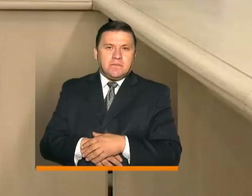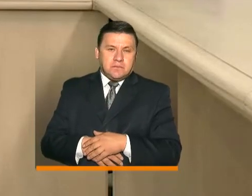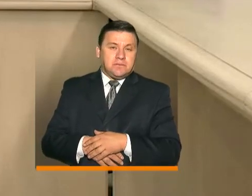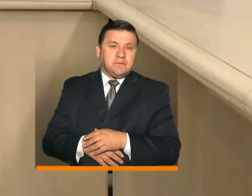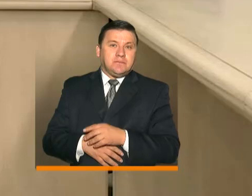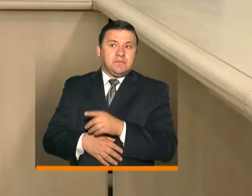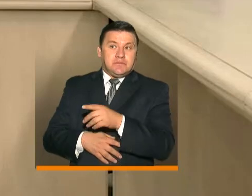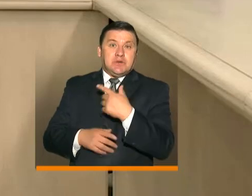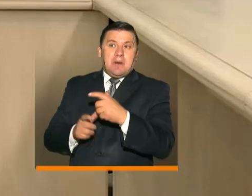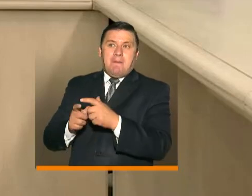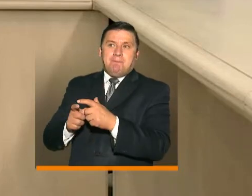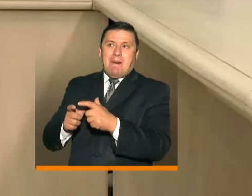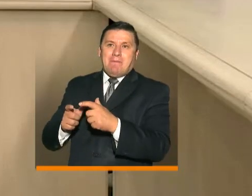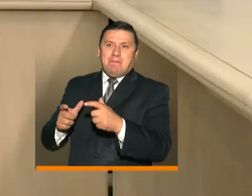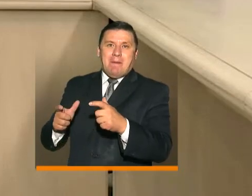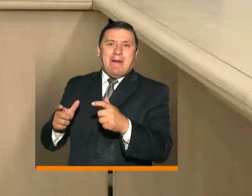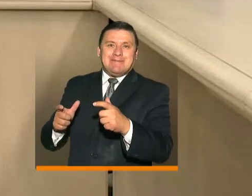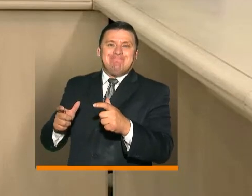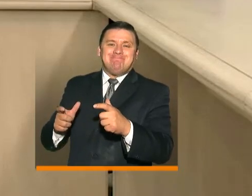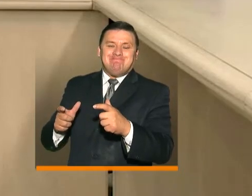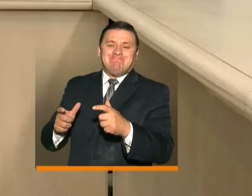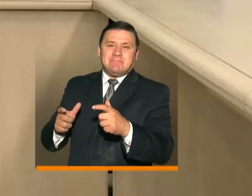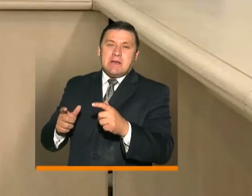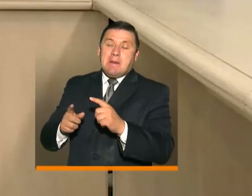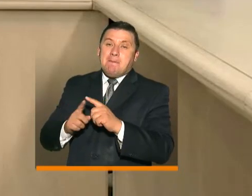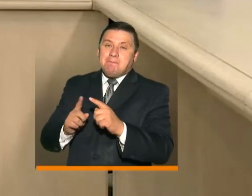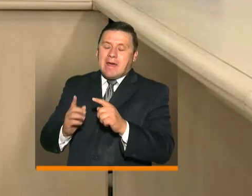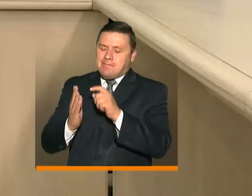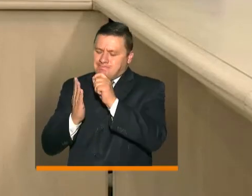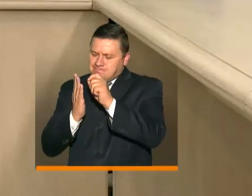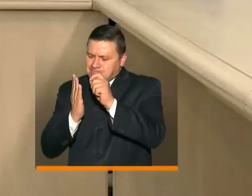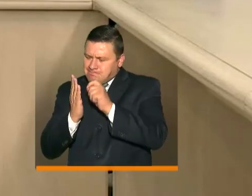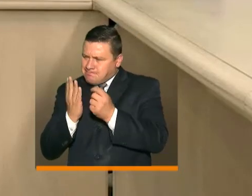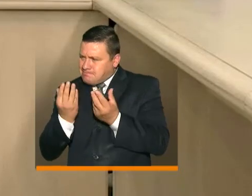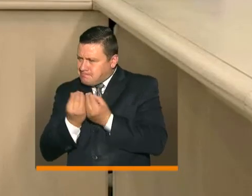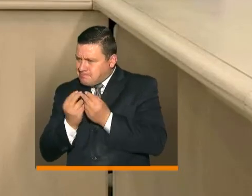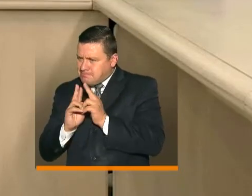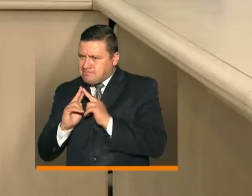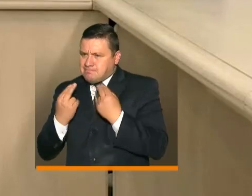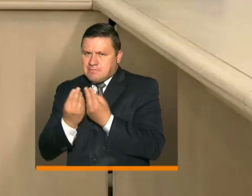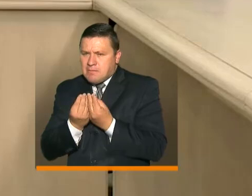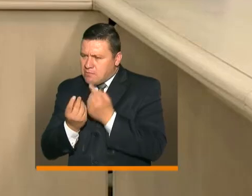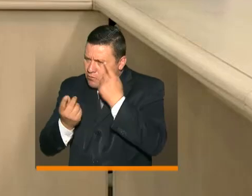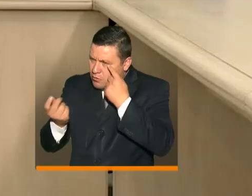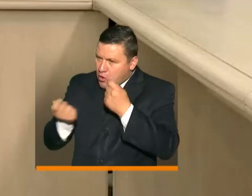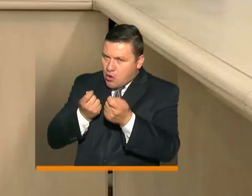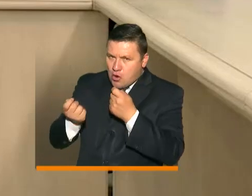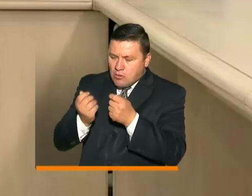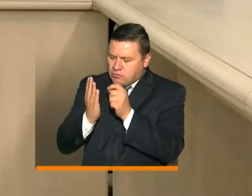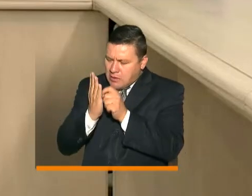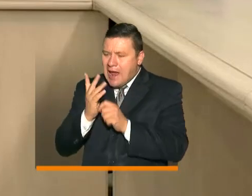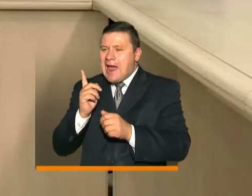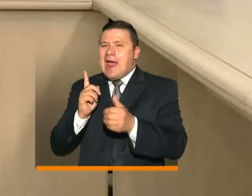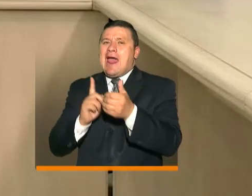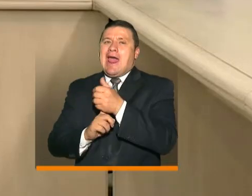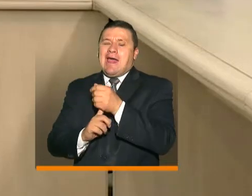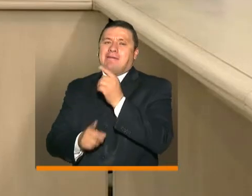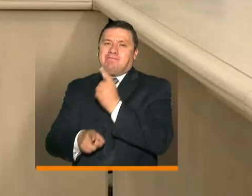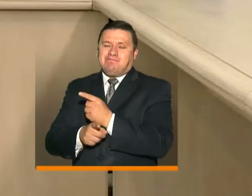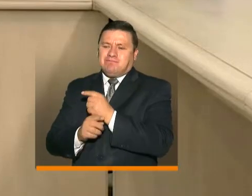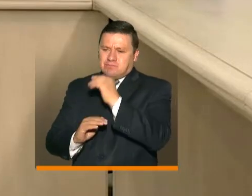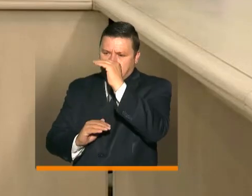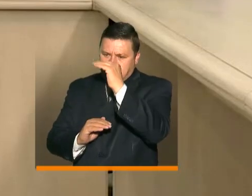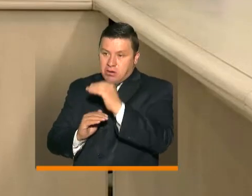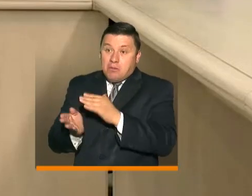línea creciente de casos. Sin embargo, estuvimos revisando totalmente la estrategia, encontramos una relativamente